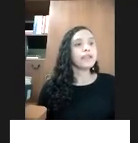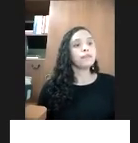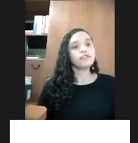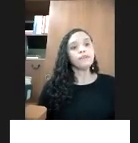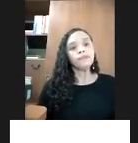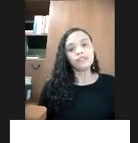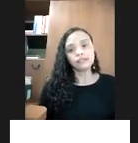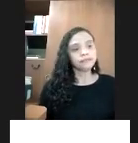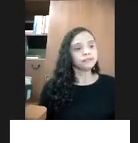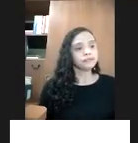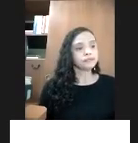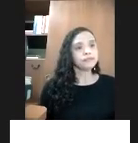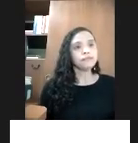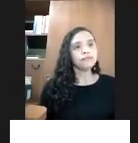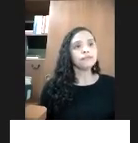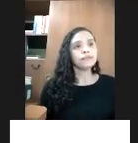favor.